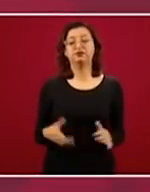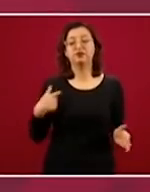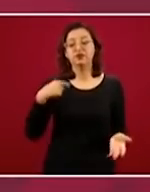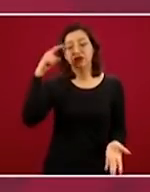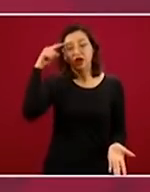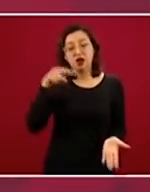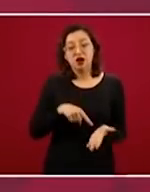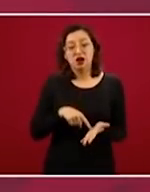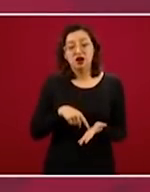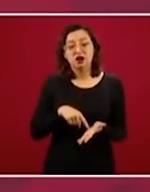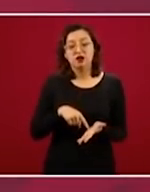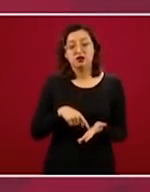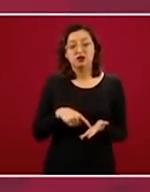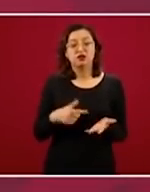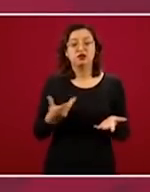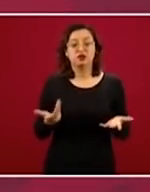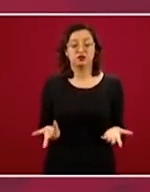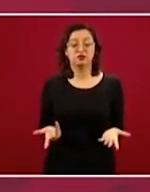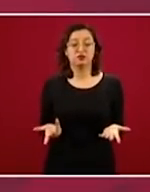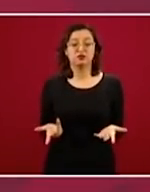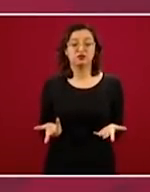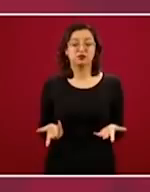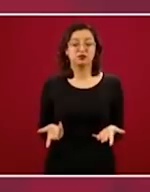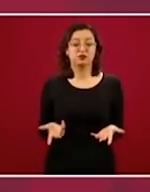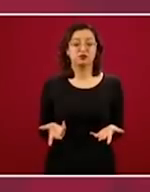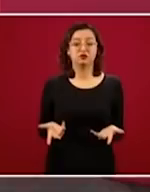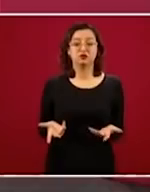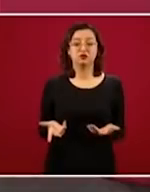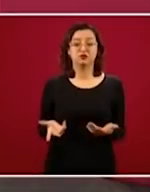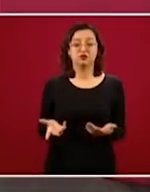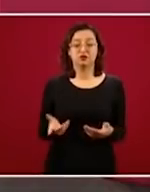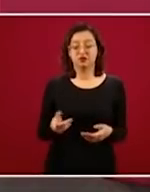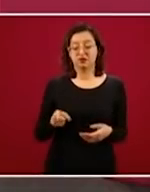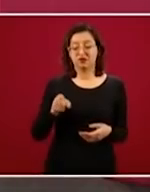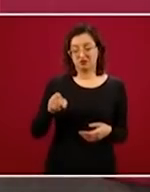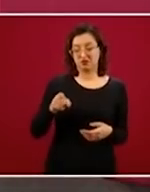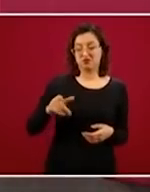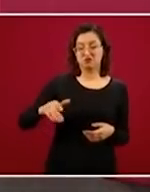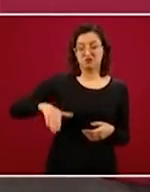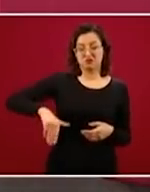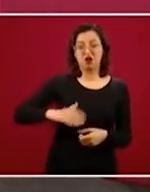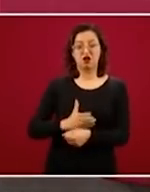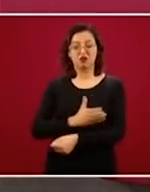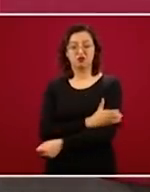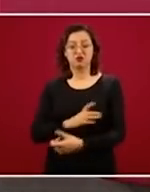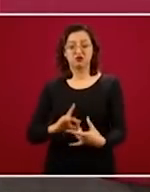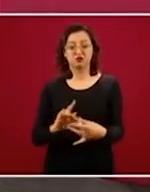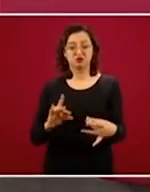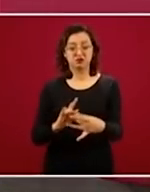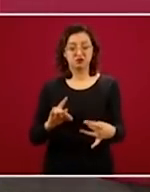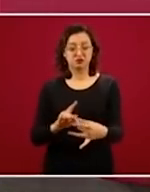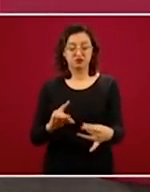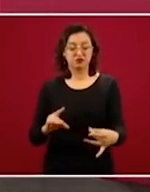que aún como lo comenta el compañero este